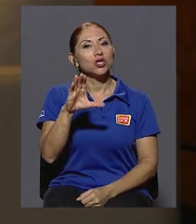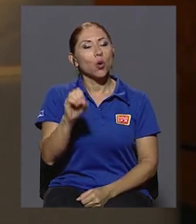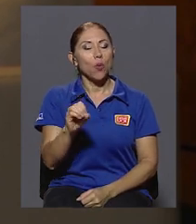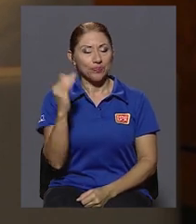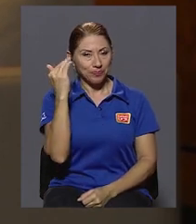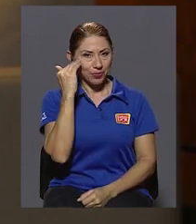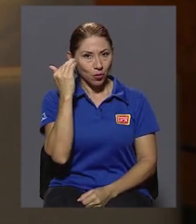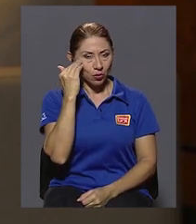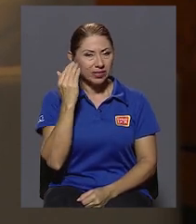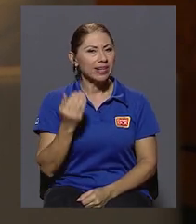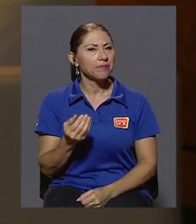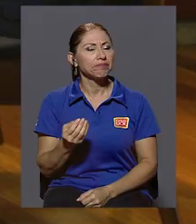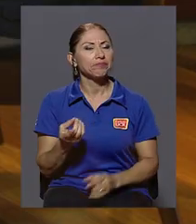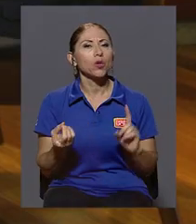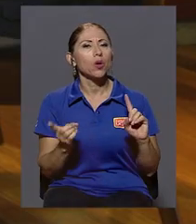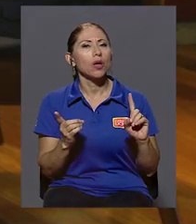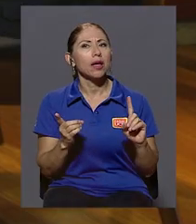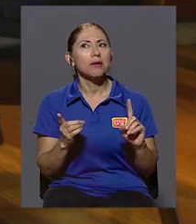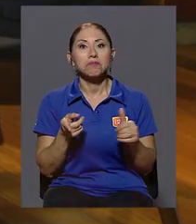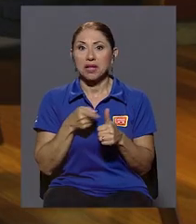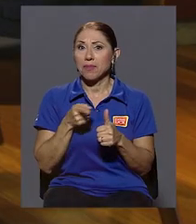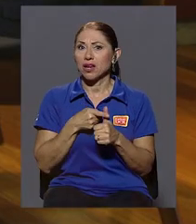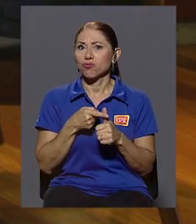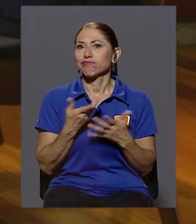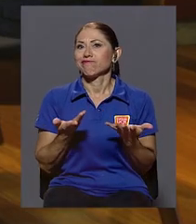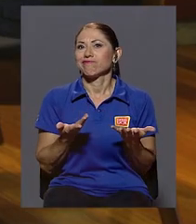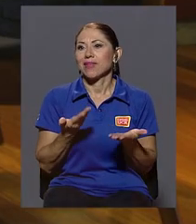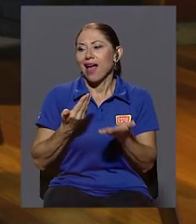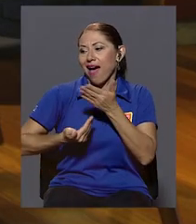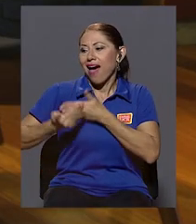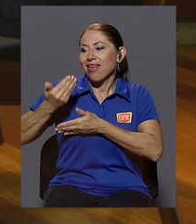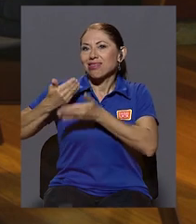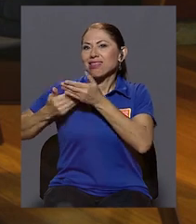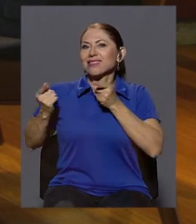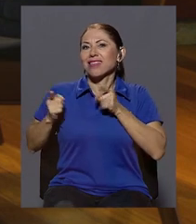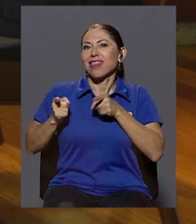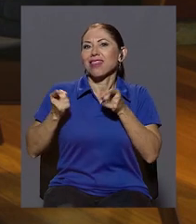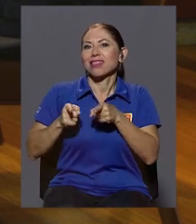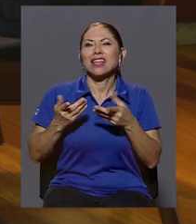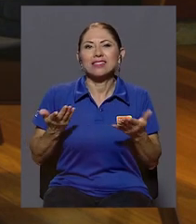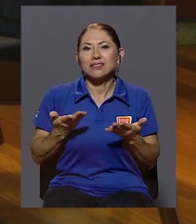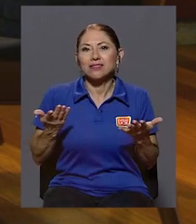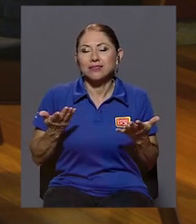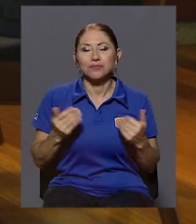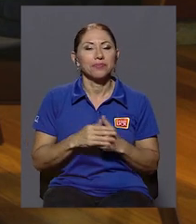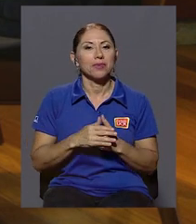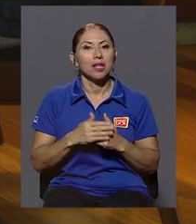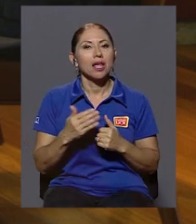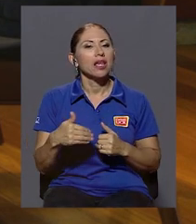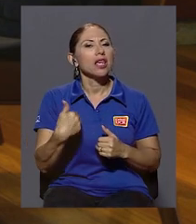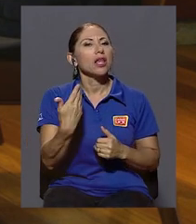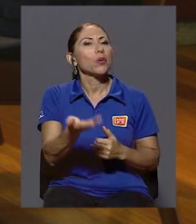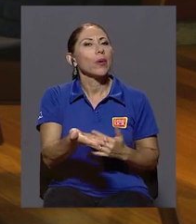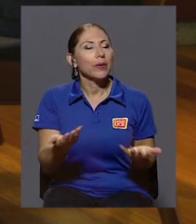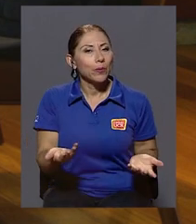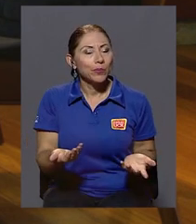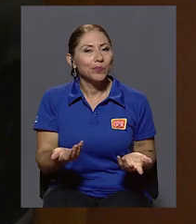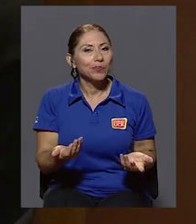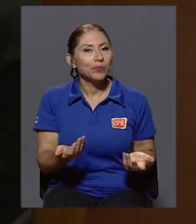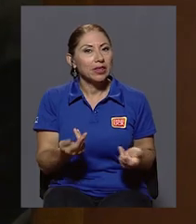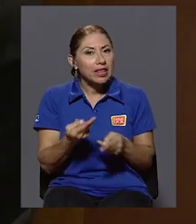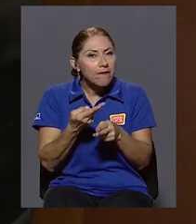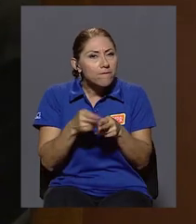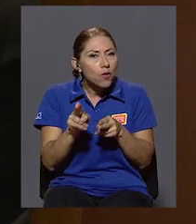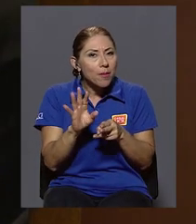conocer, Francisco, cuáles fueron, en primer lugar, los antecedentes y luego, muy brevemente, cuáles